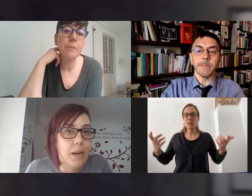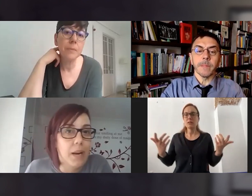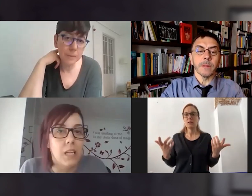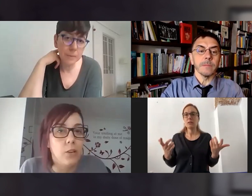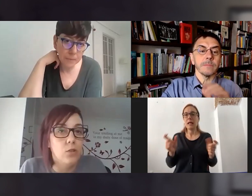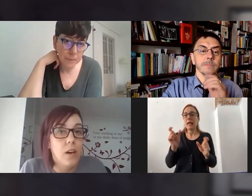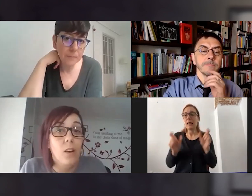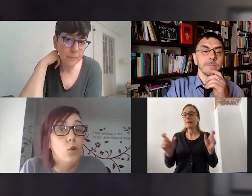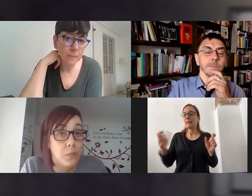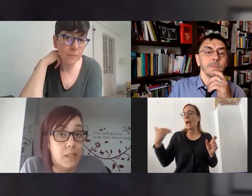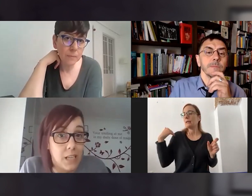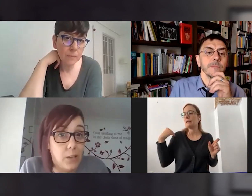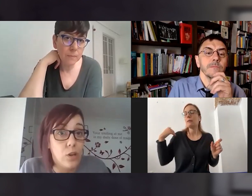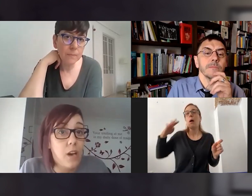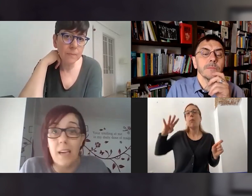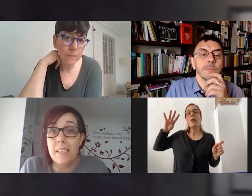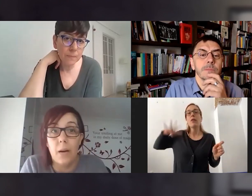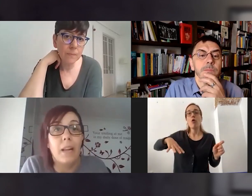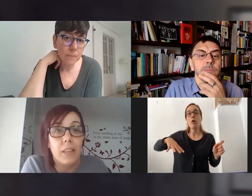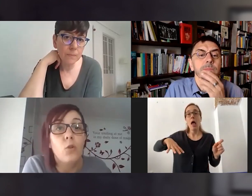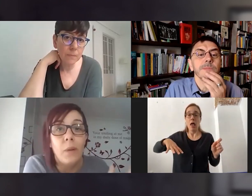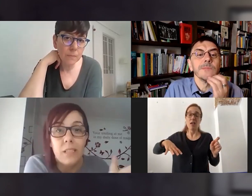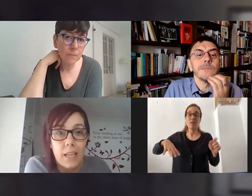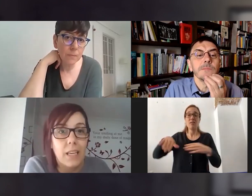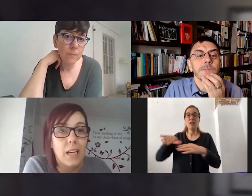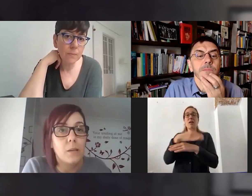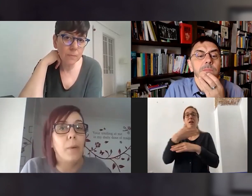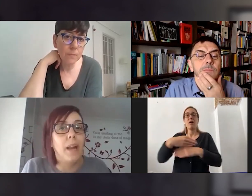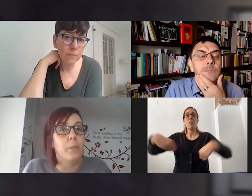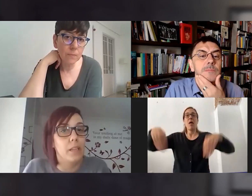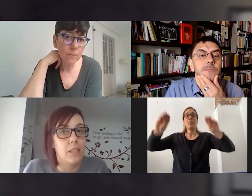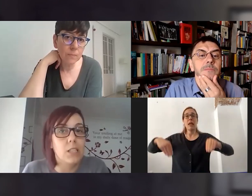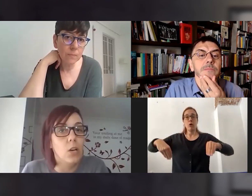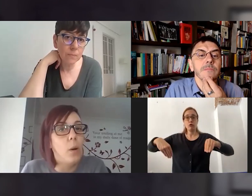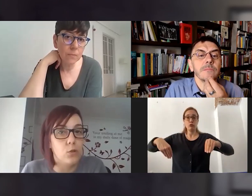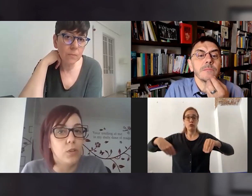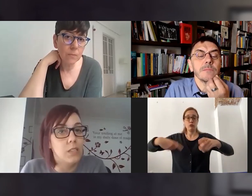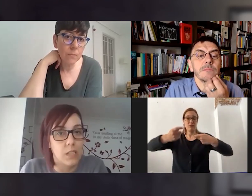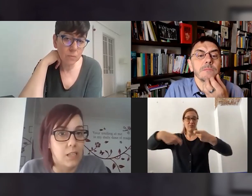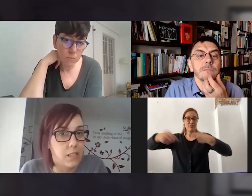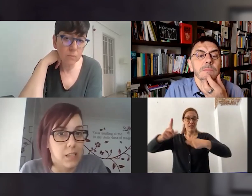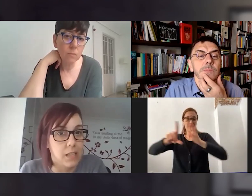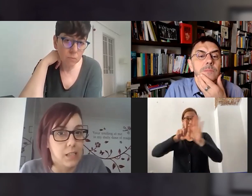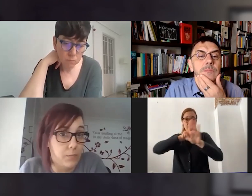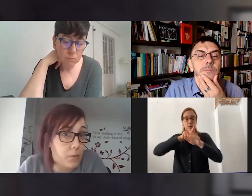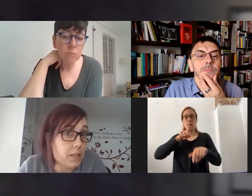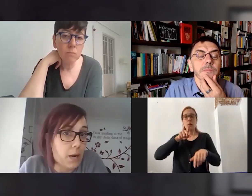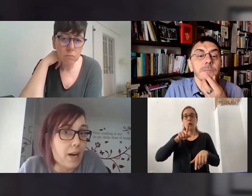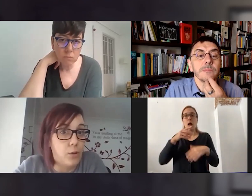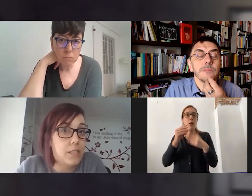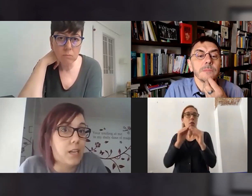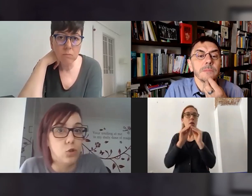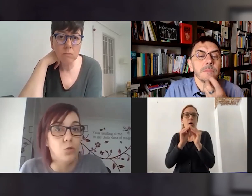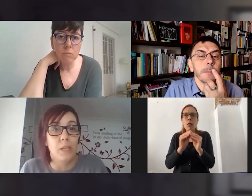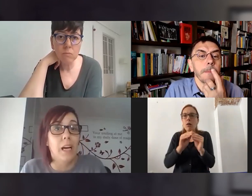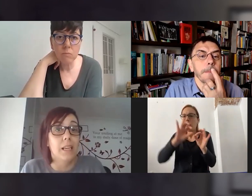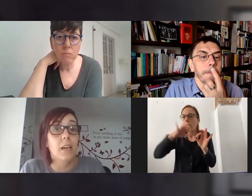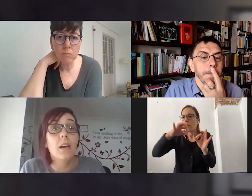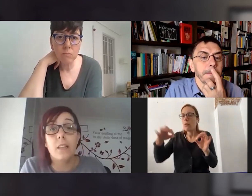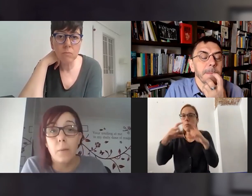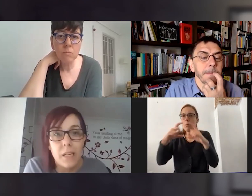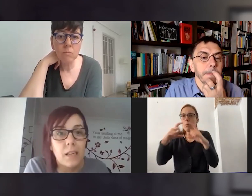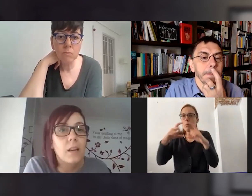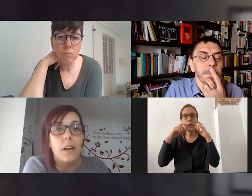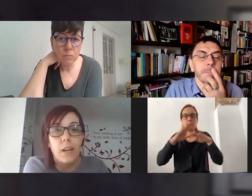Barcelona los manteros estaban haciendo mascarillas para repartírselo a personas y trabajadores de los